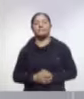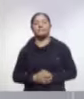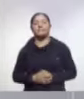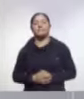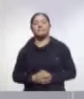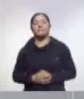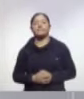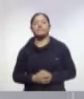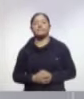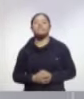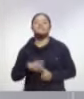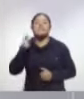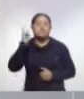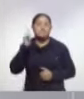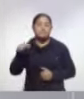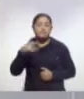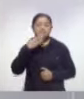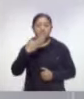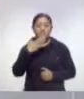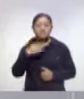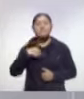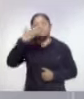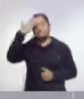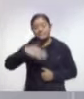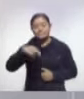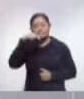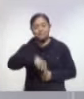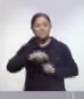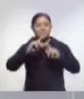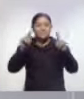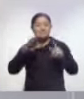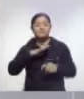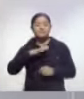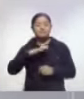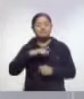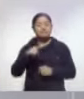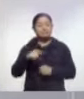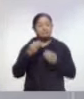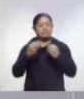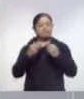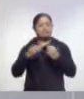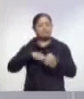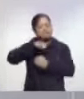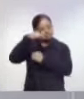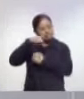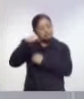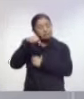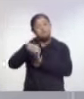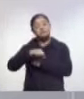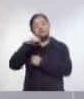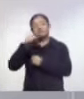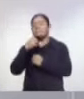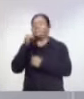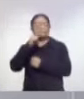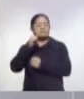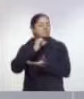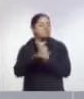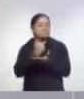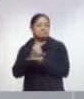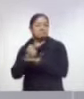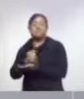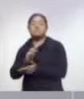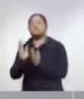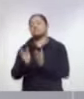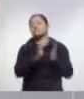Bueno, pues, esperemos que le vaya muy bien. Ya sabemos que Tlaxcala es semillero de pugilistas y en el boxeo siempre hay muchas satisfacciones. Por otro lado, hay otros